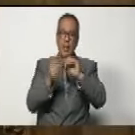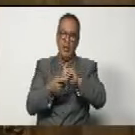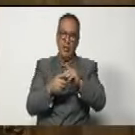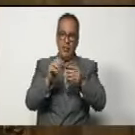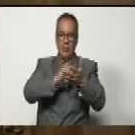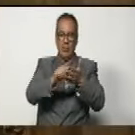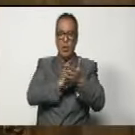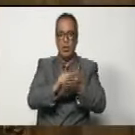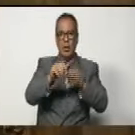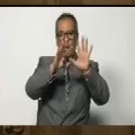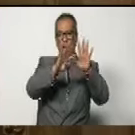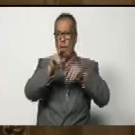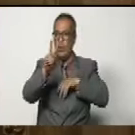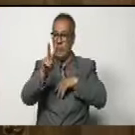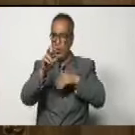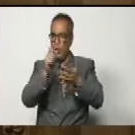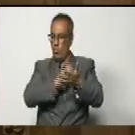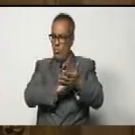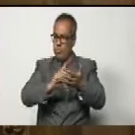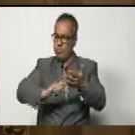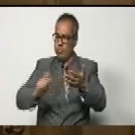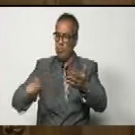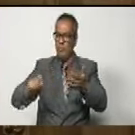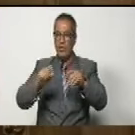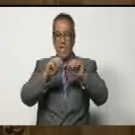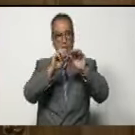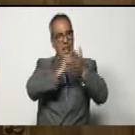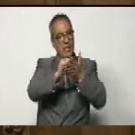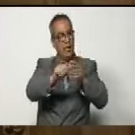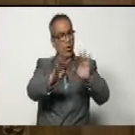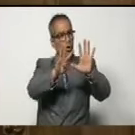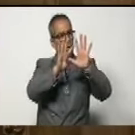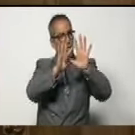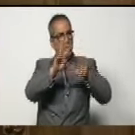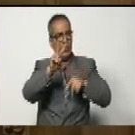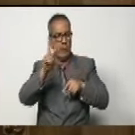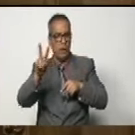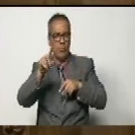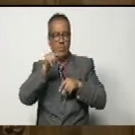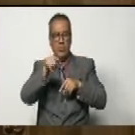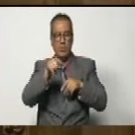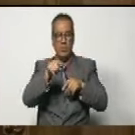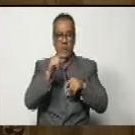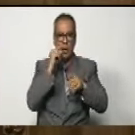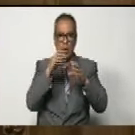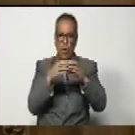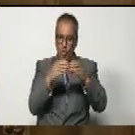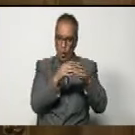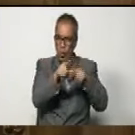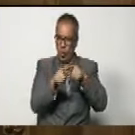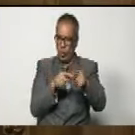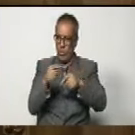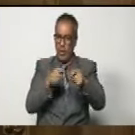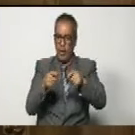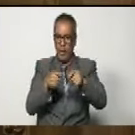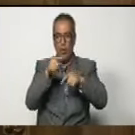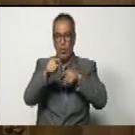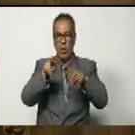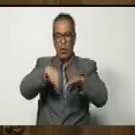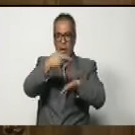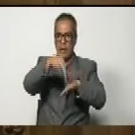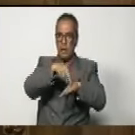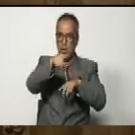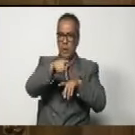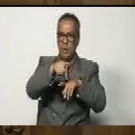el contenido del artículo 92, el cual queda redactado en los siguientes términos. Artículo 92, los órganos y entes de la Administración Pública